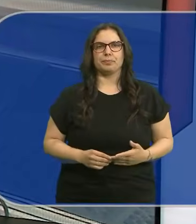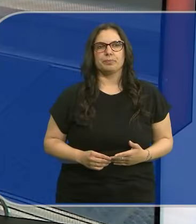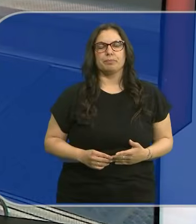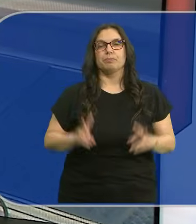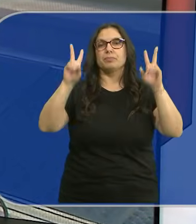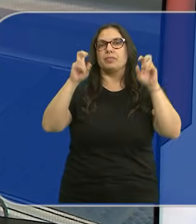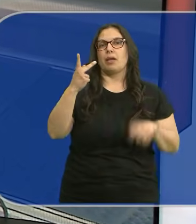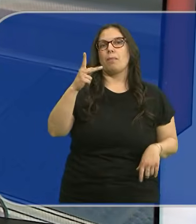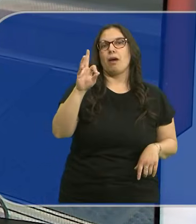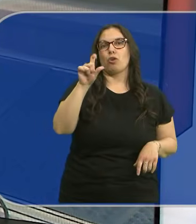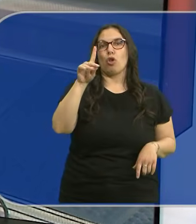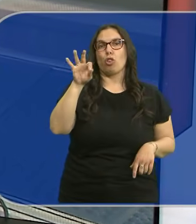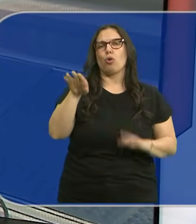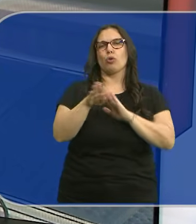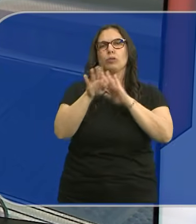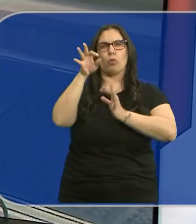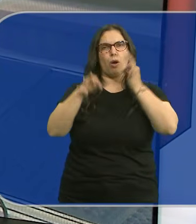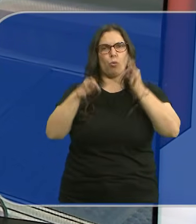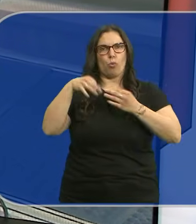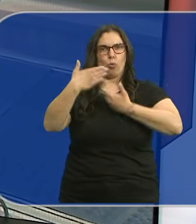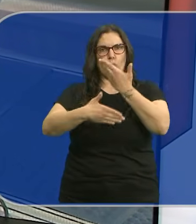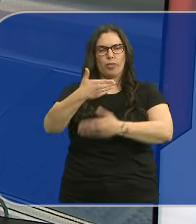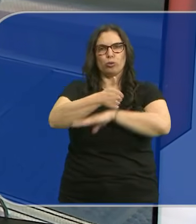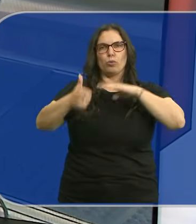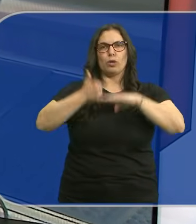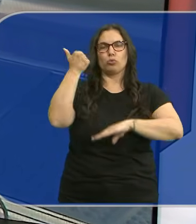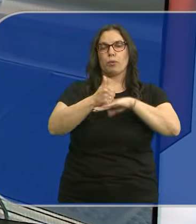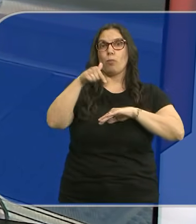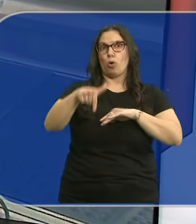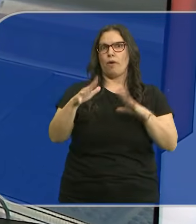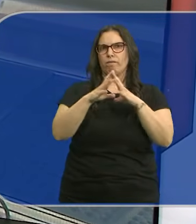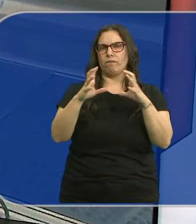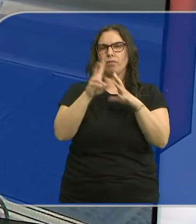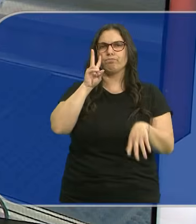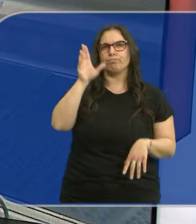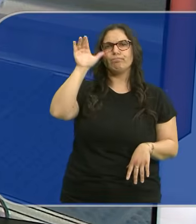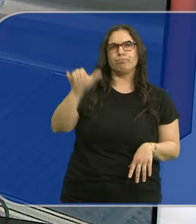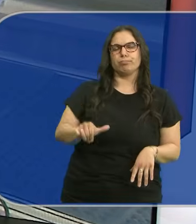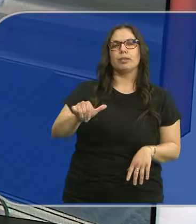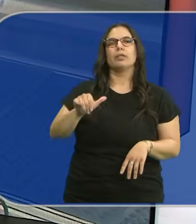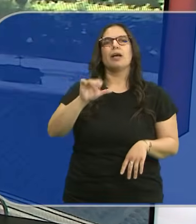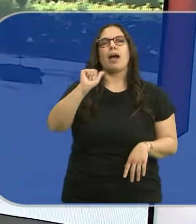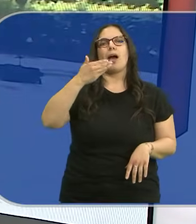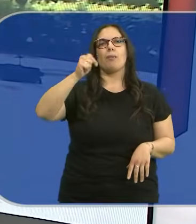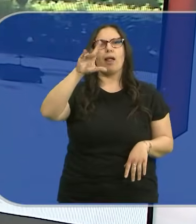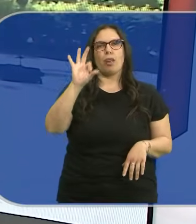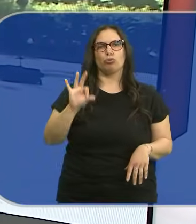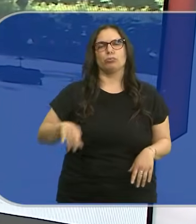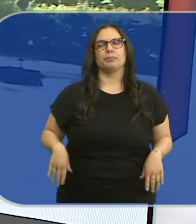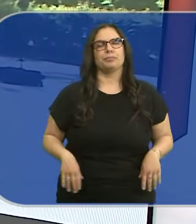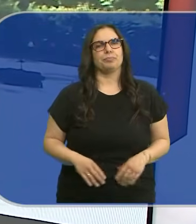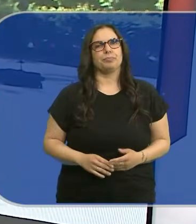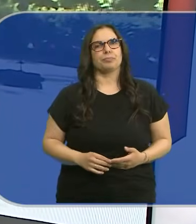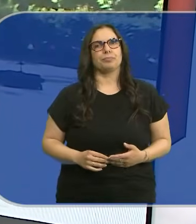El caso Koldo se sigue juzgando en el Tribunal Supremo y hoy ha llegado uno de los momentos más esperados, la declaración de José Luis Ábalos. Alba Villalba.